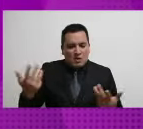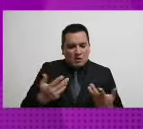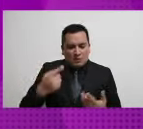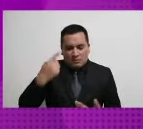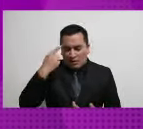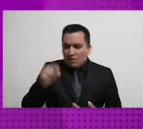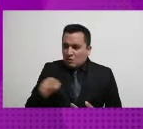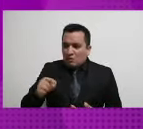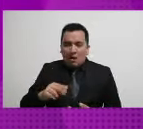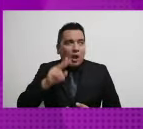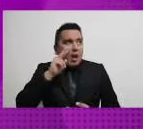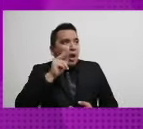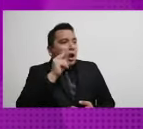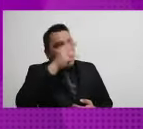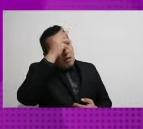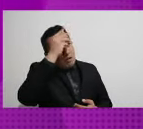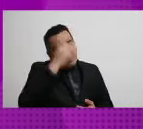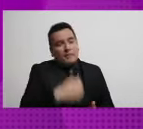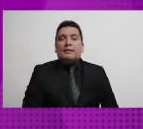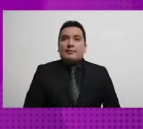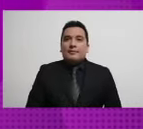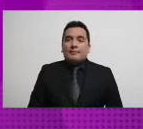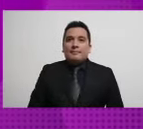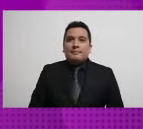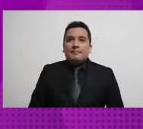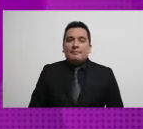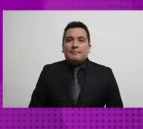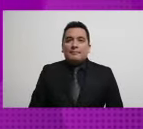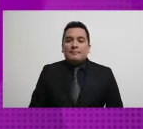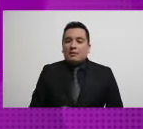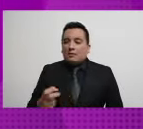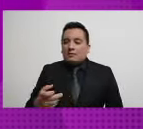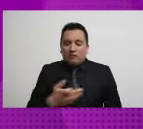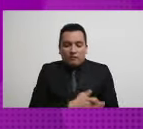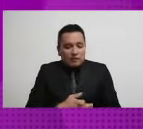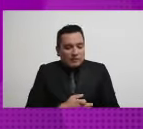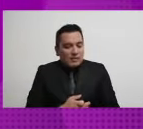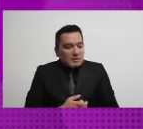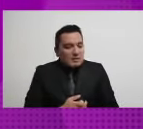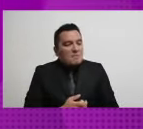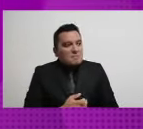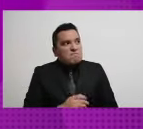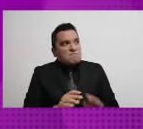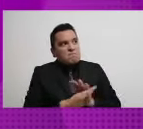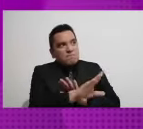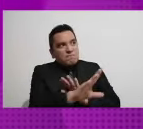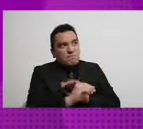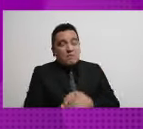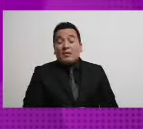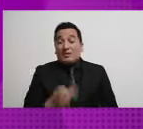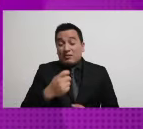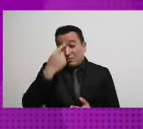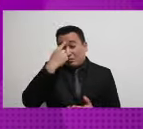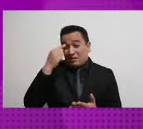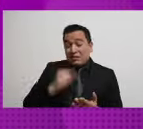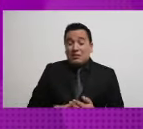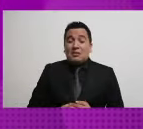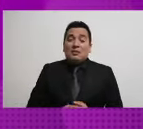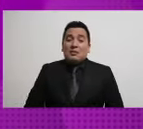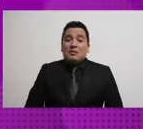ejemplo positivo que la familia requiere. Entonces